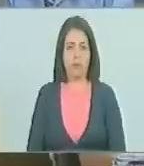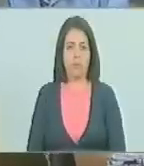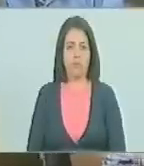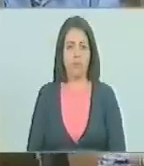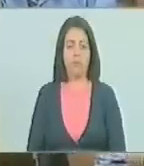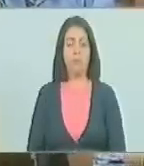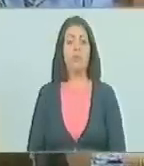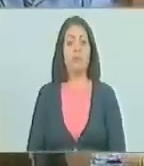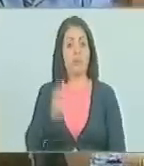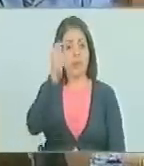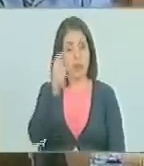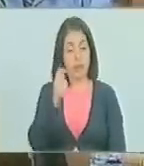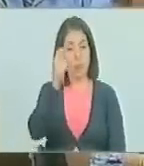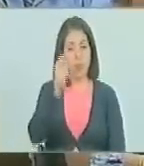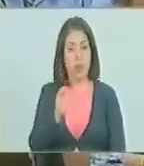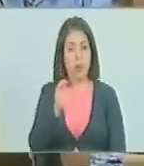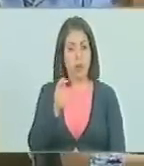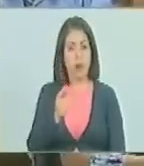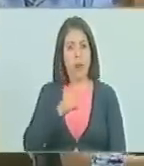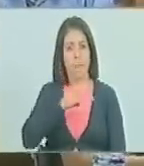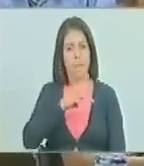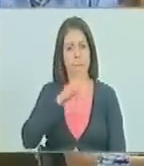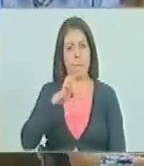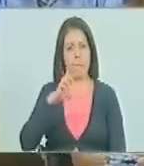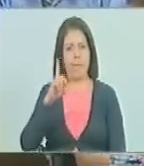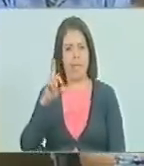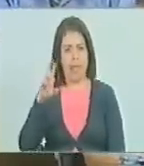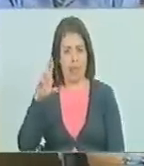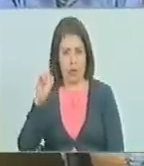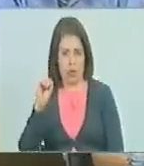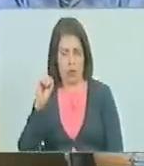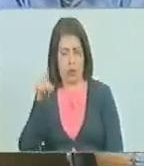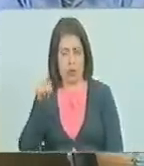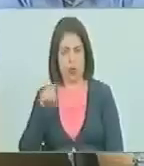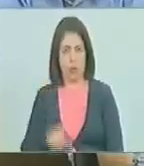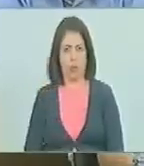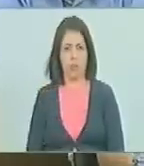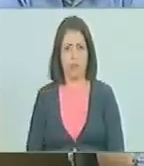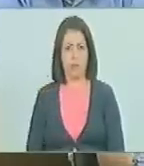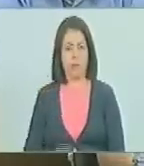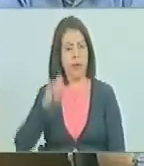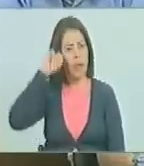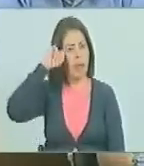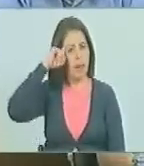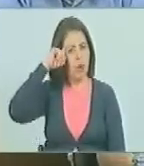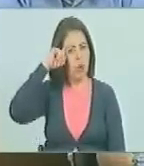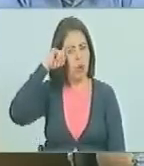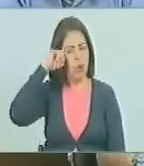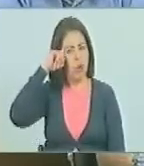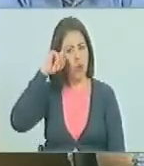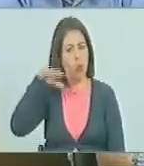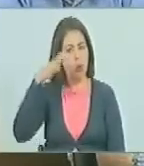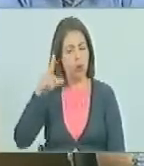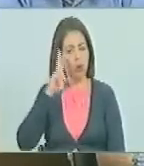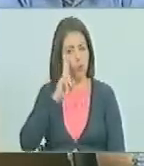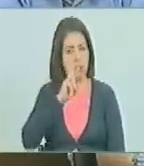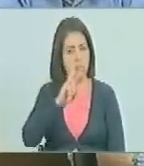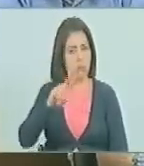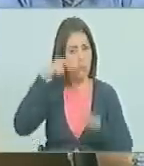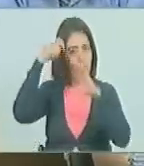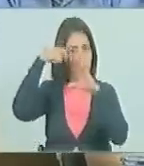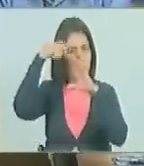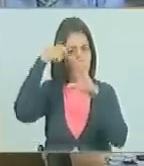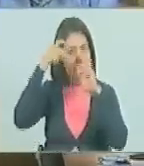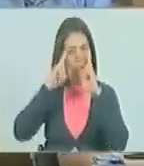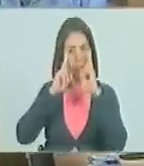el colega diputado Pedro Infante nos las recordó cuando nos puso